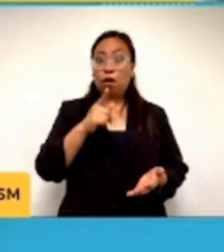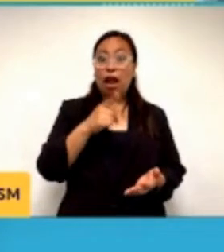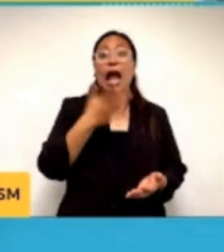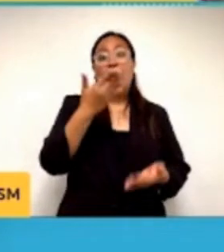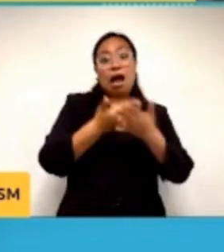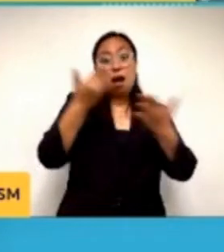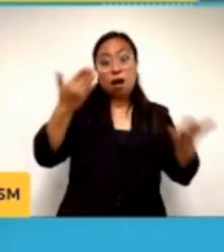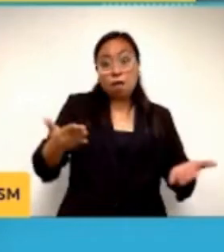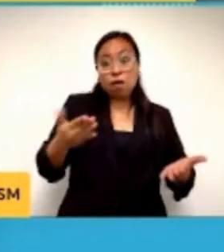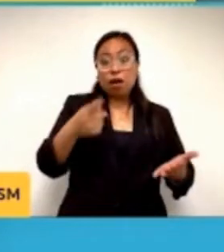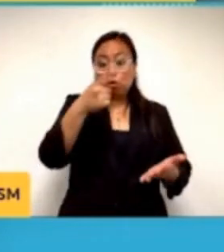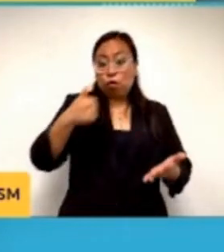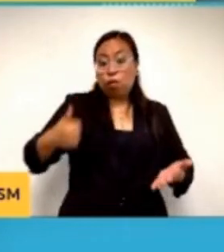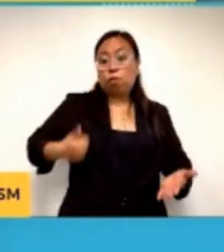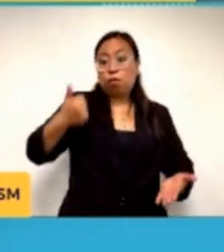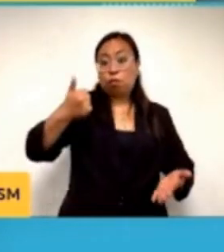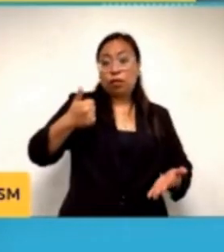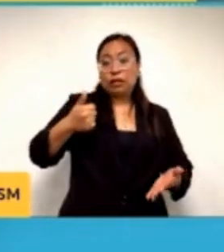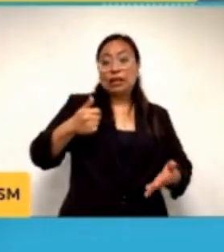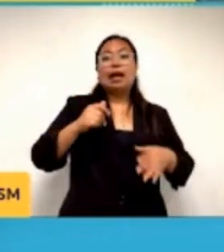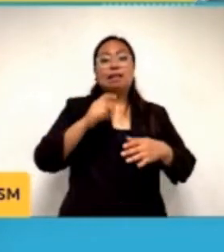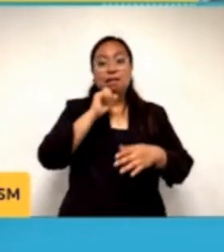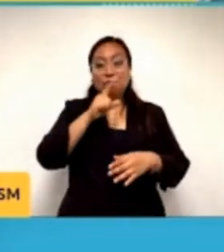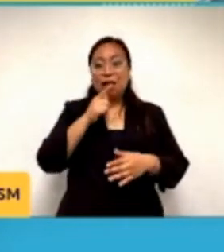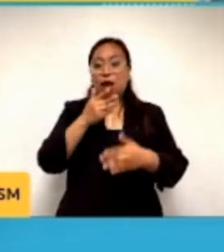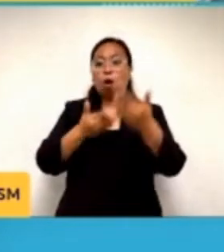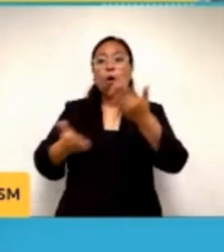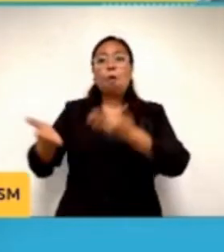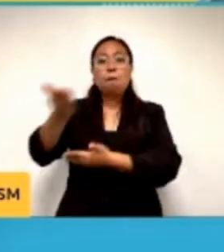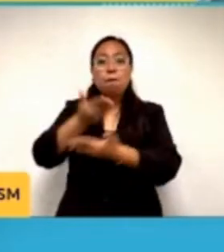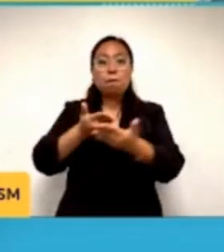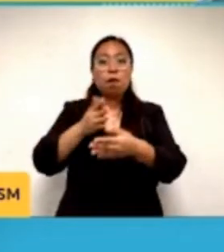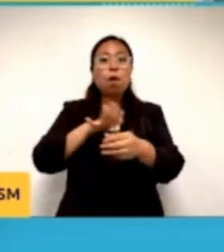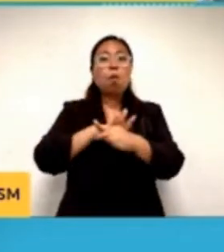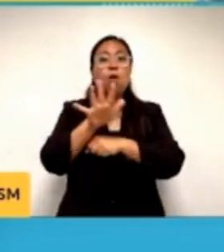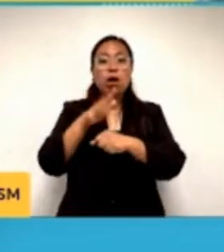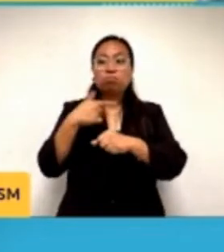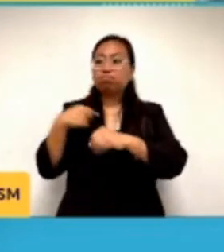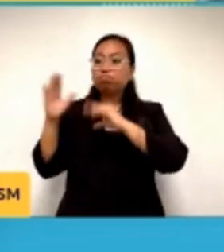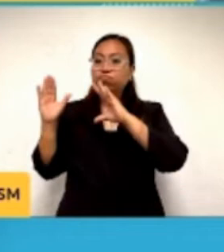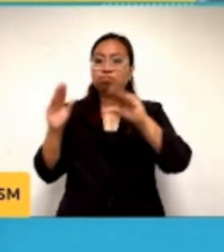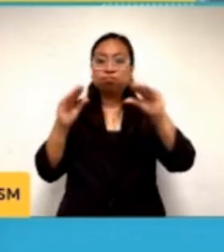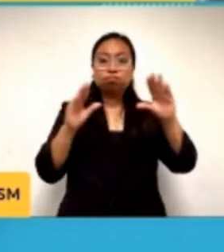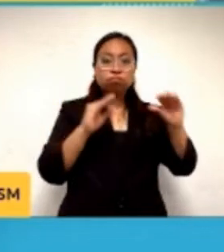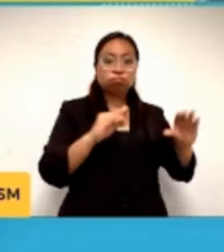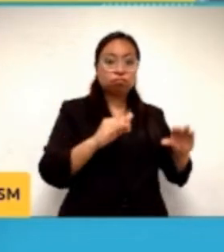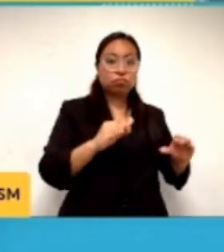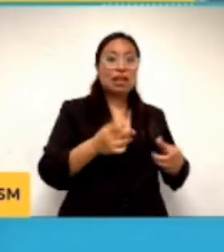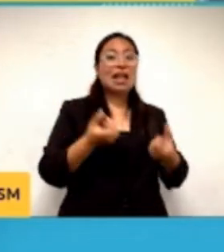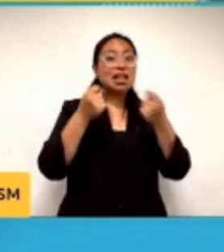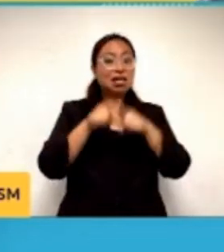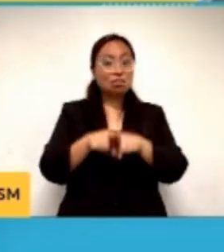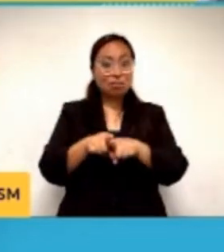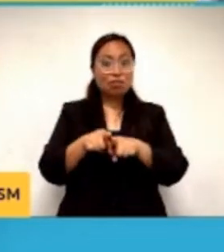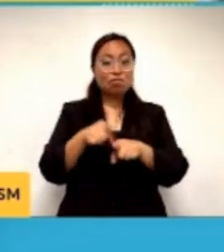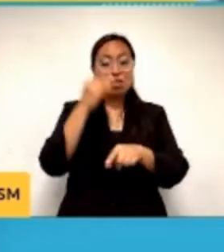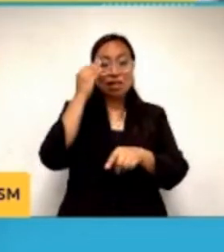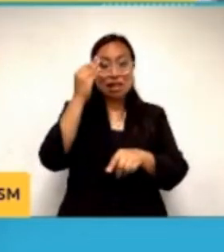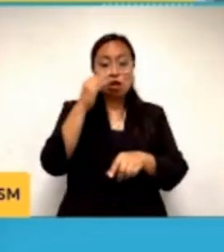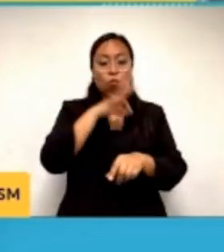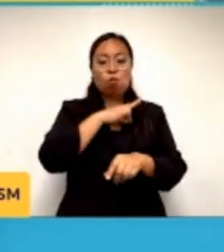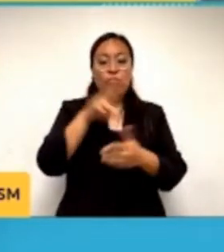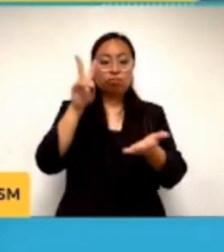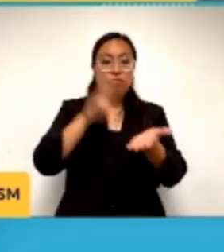cursos que tomas para también compartir los aprendizajes a alguien más y que al mismo tiempo eso les genere